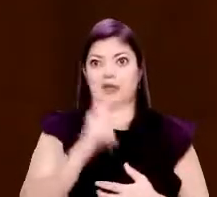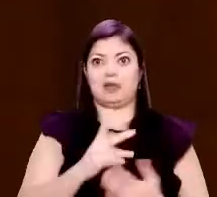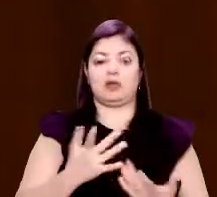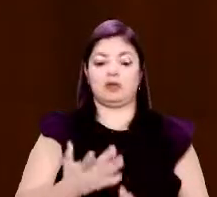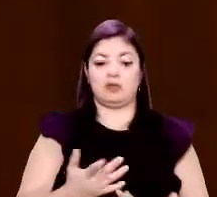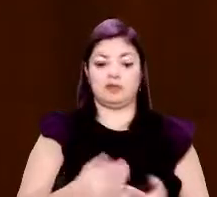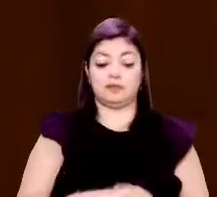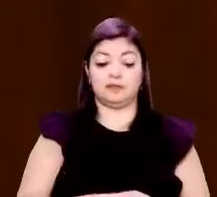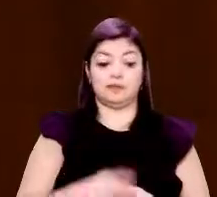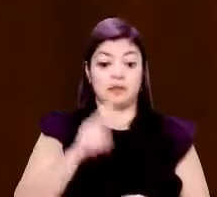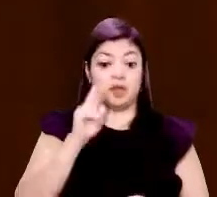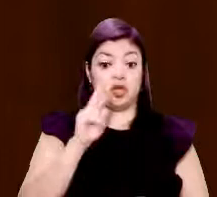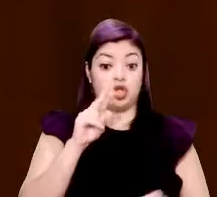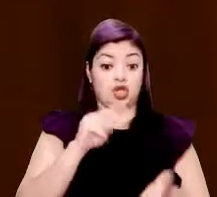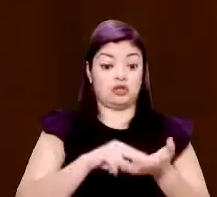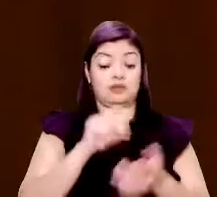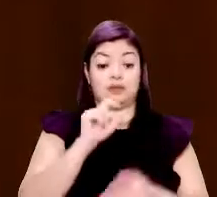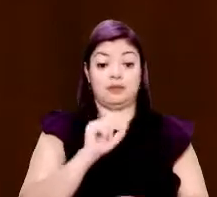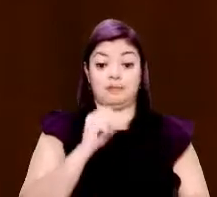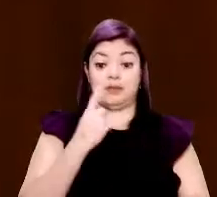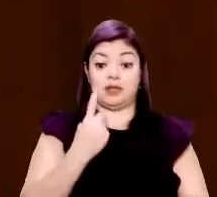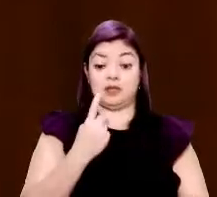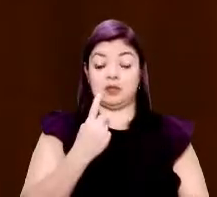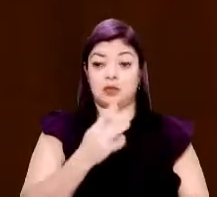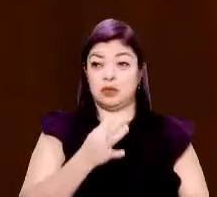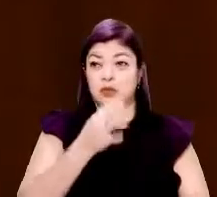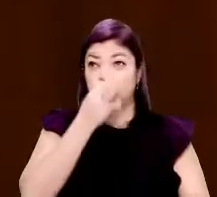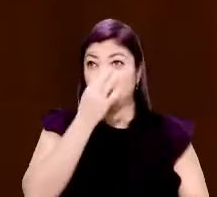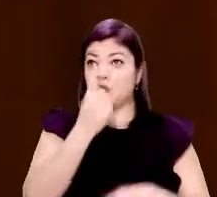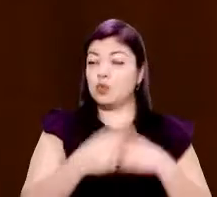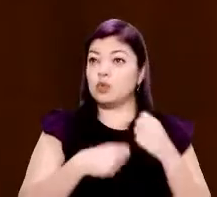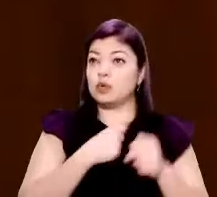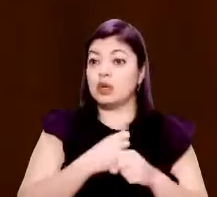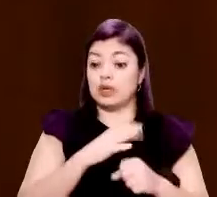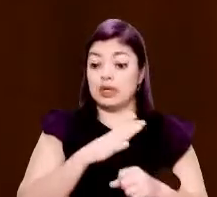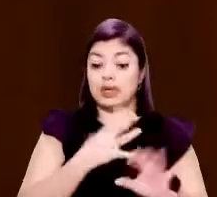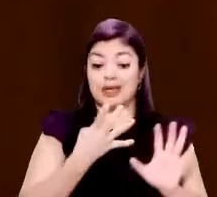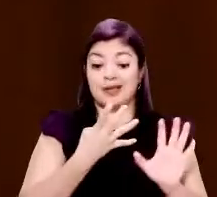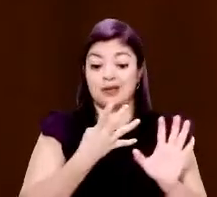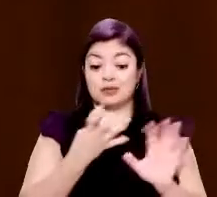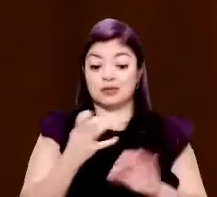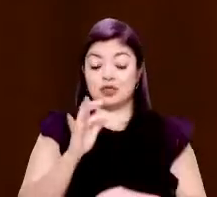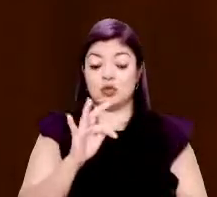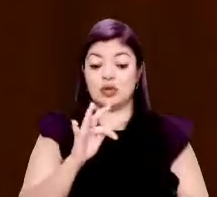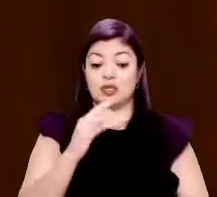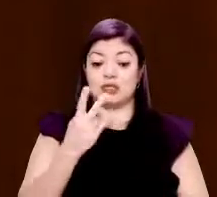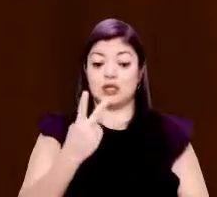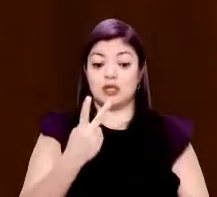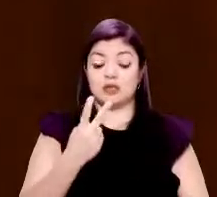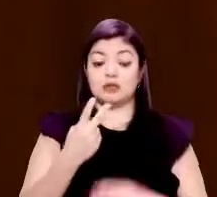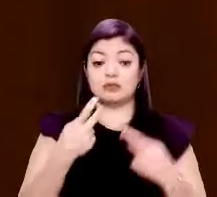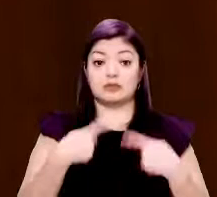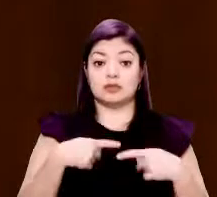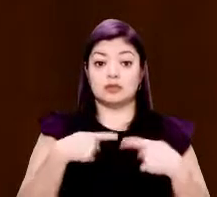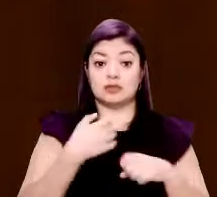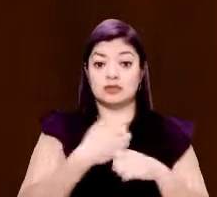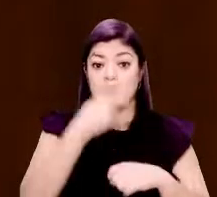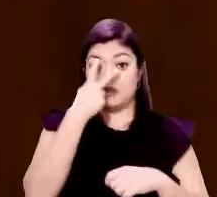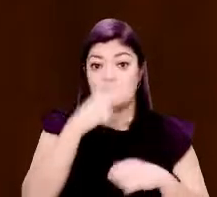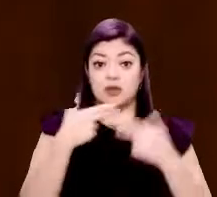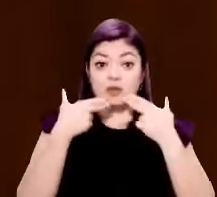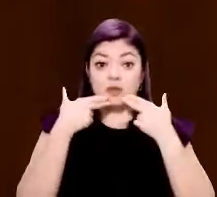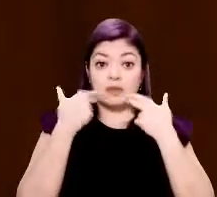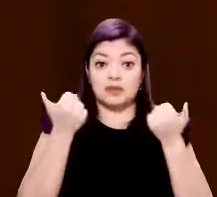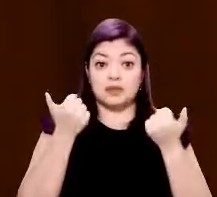tan solo en un año, hubo 942 mexiquenses que se suicidaron,